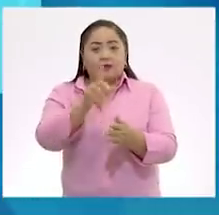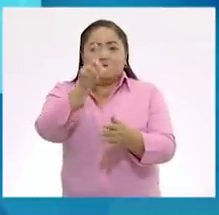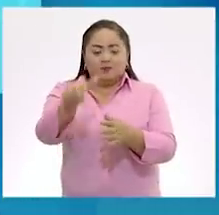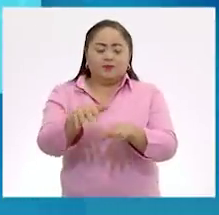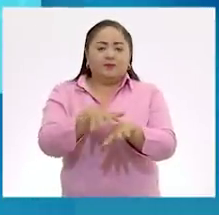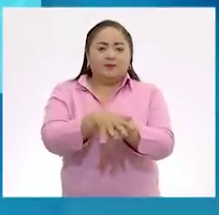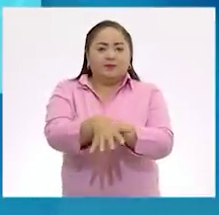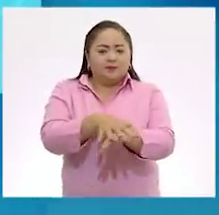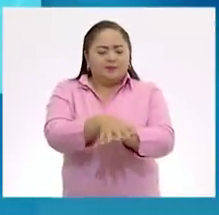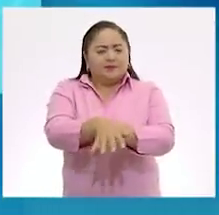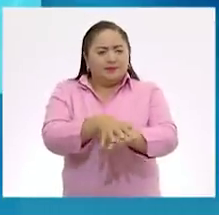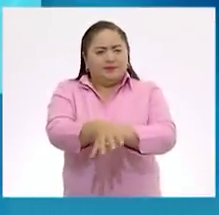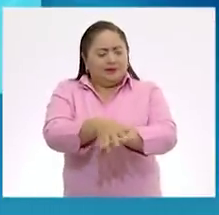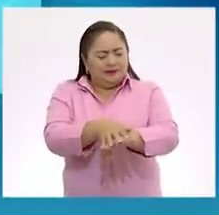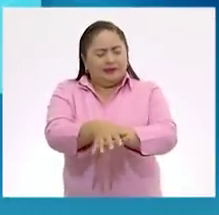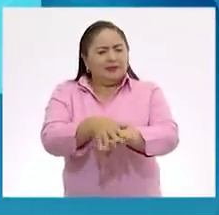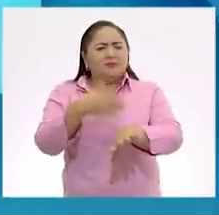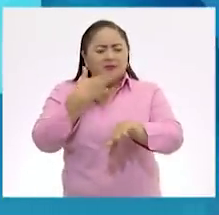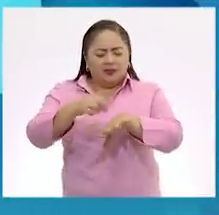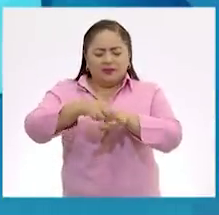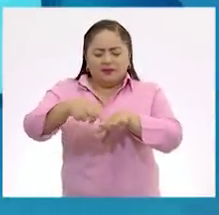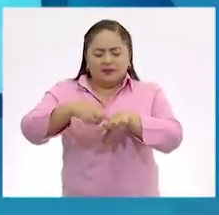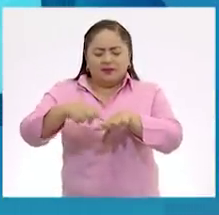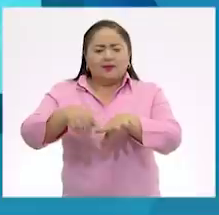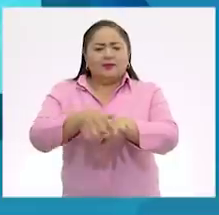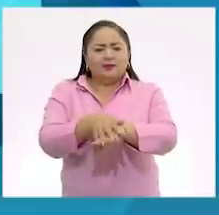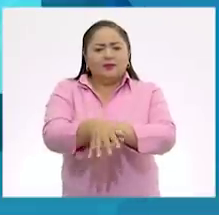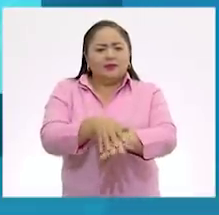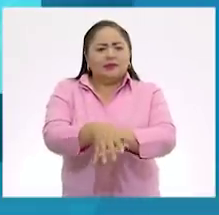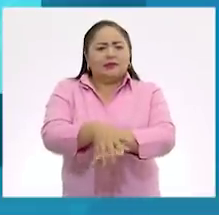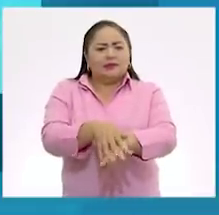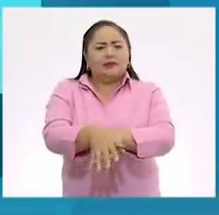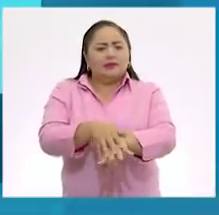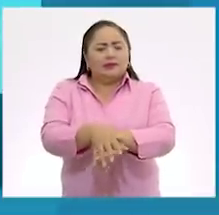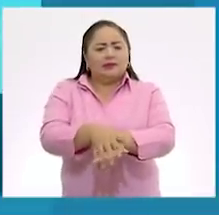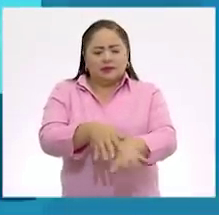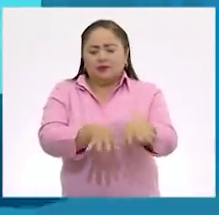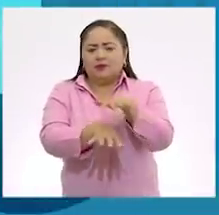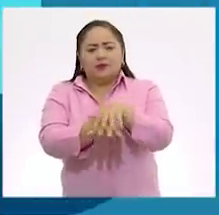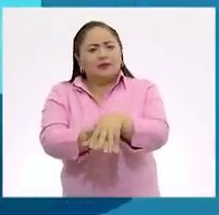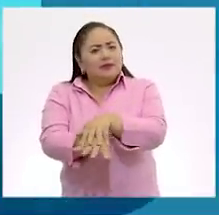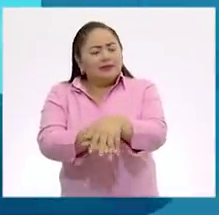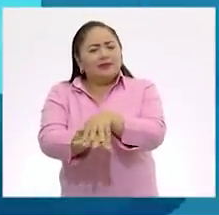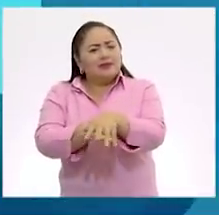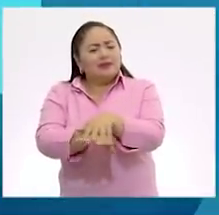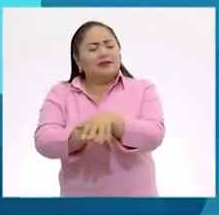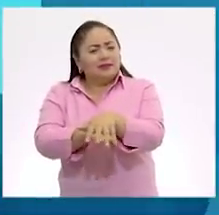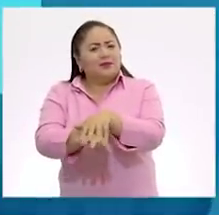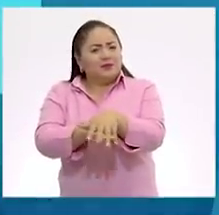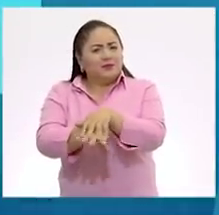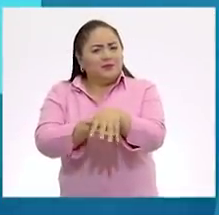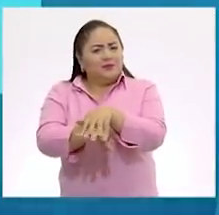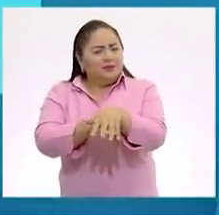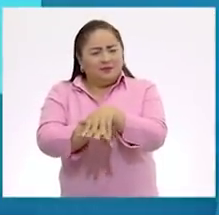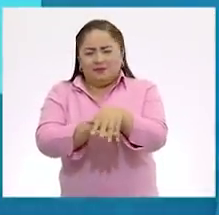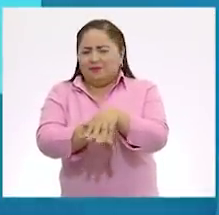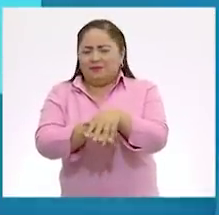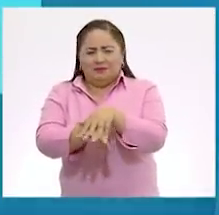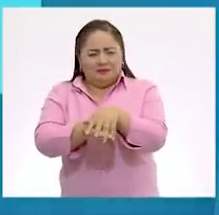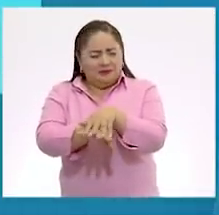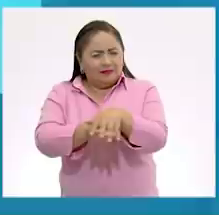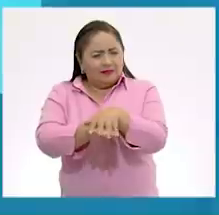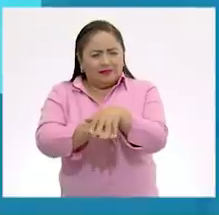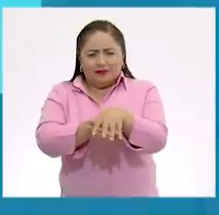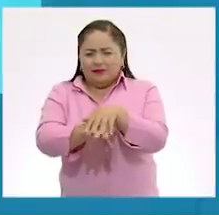la palma de una de tus manos contra el dorso de la otra, entrelazando los dedos. Repite lo mismo con la otra mano. Frota los